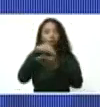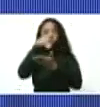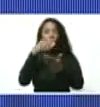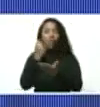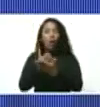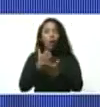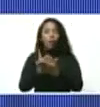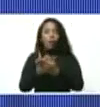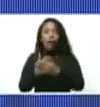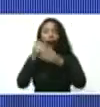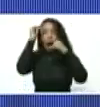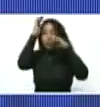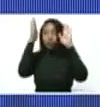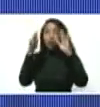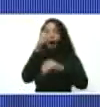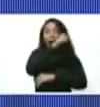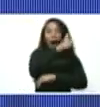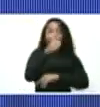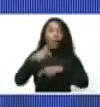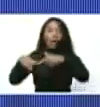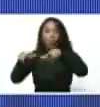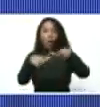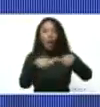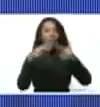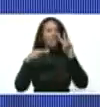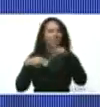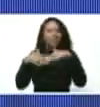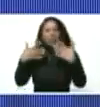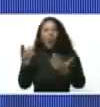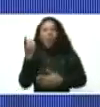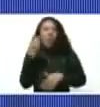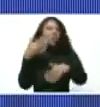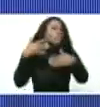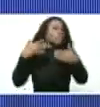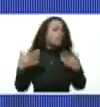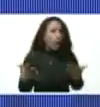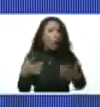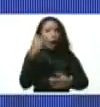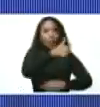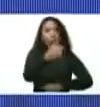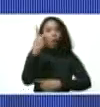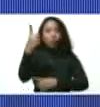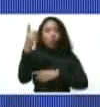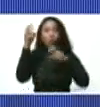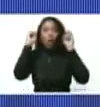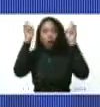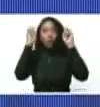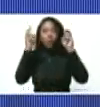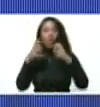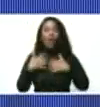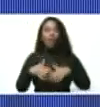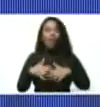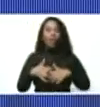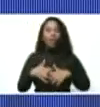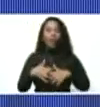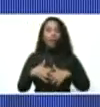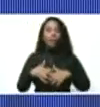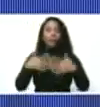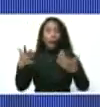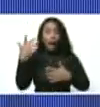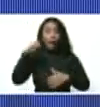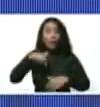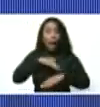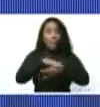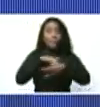justamente en escuchar a cada sector, ver qué hace falta en cada uno de los sectores de la agroindustria, de la industria, aquí está el